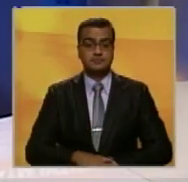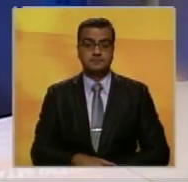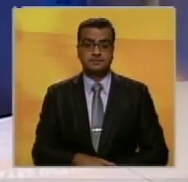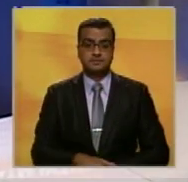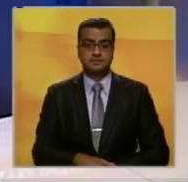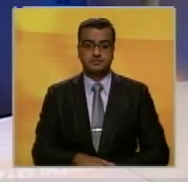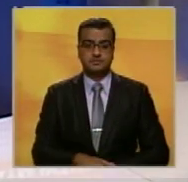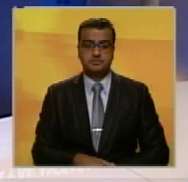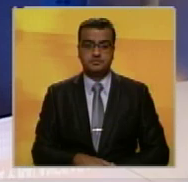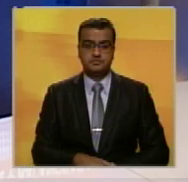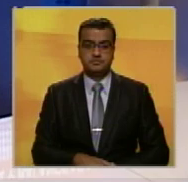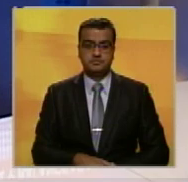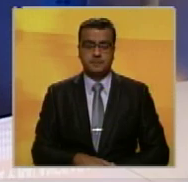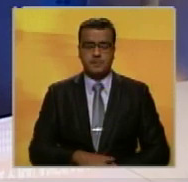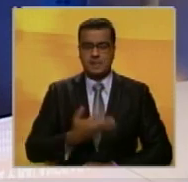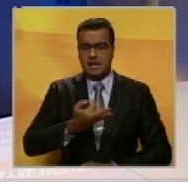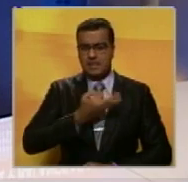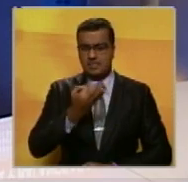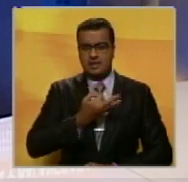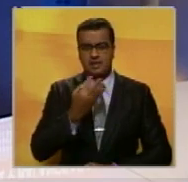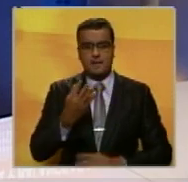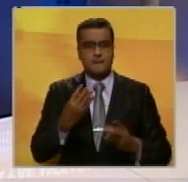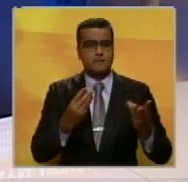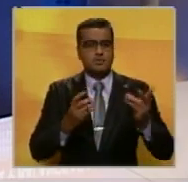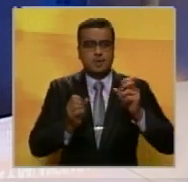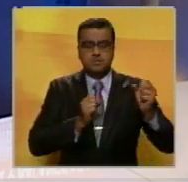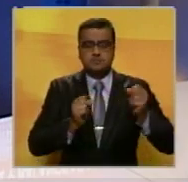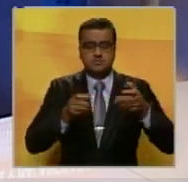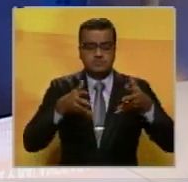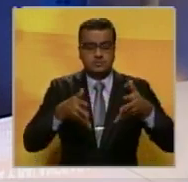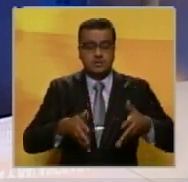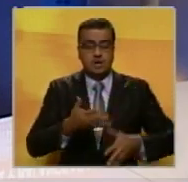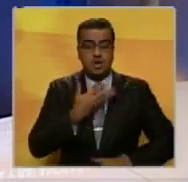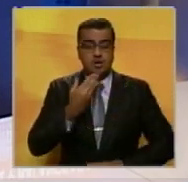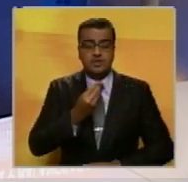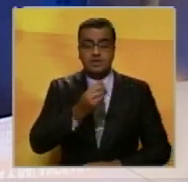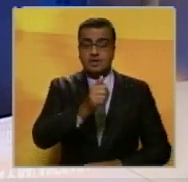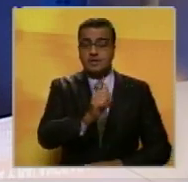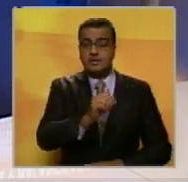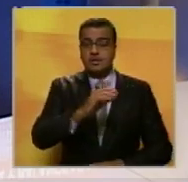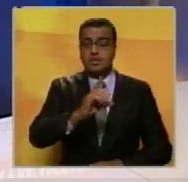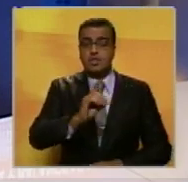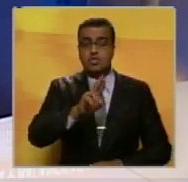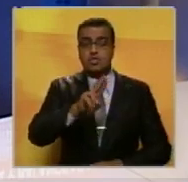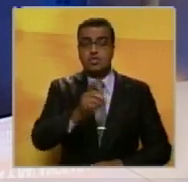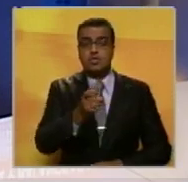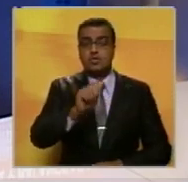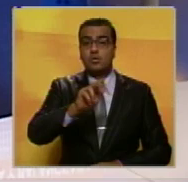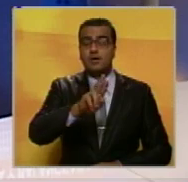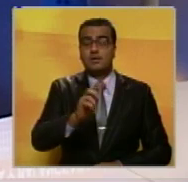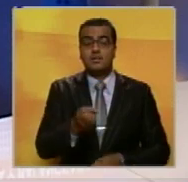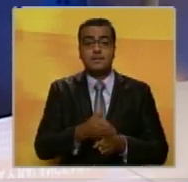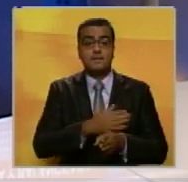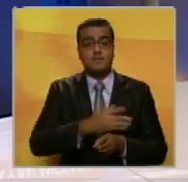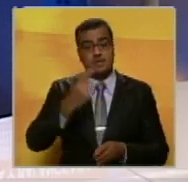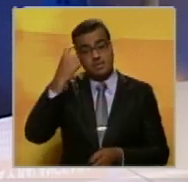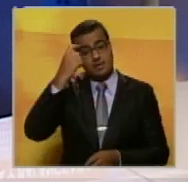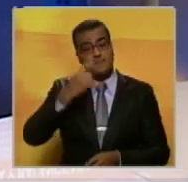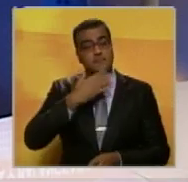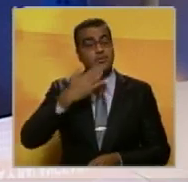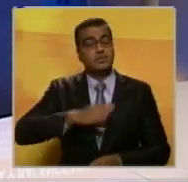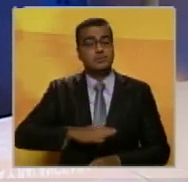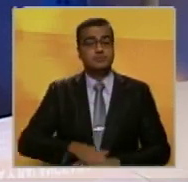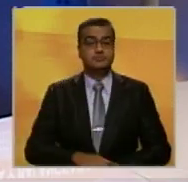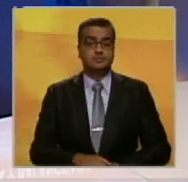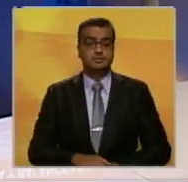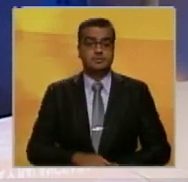Este viernes, en horas de la tarde, cientos de merideños dieron sepultura al joven Anderson Dugarte, quien tras días de agonía falleció